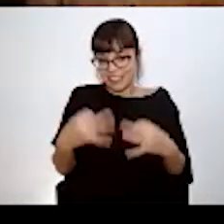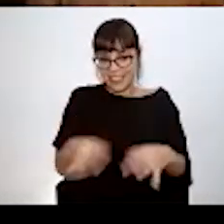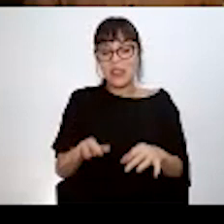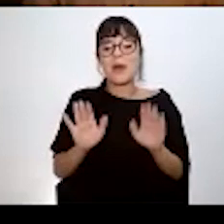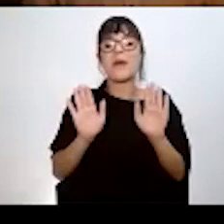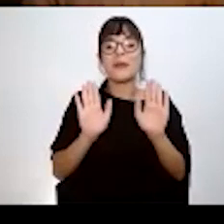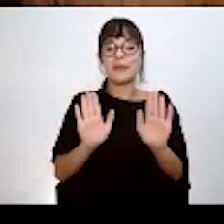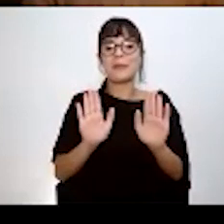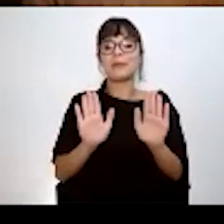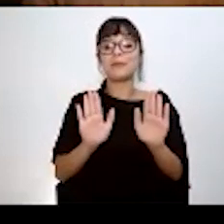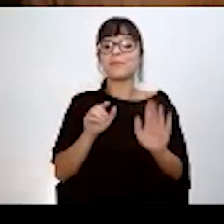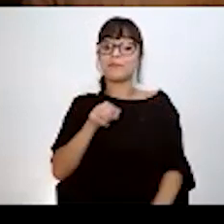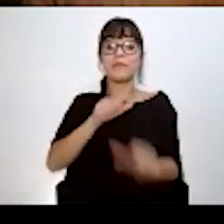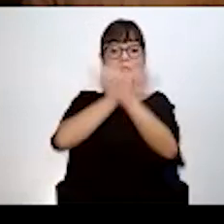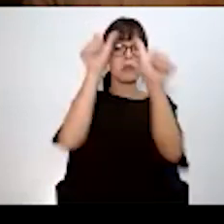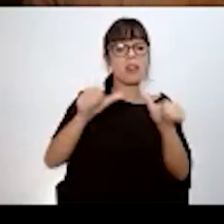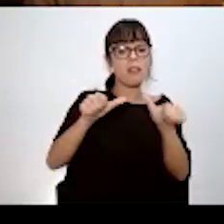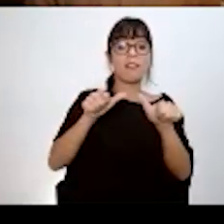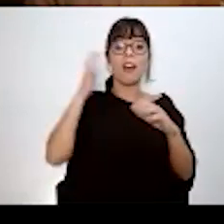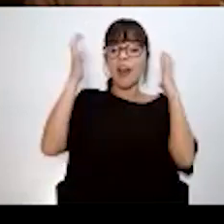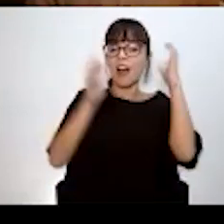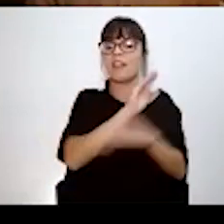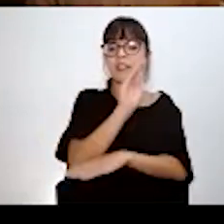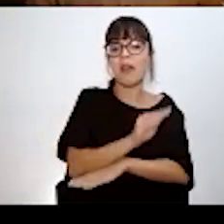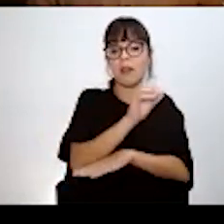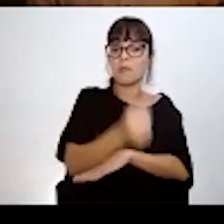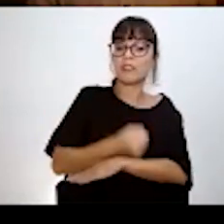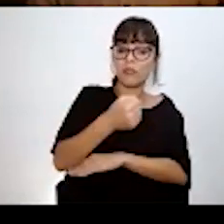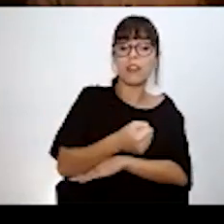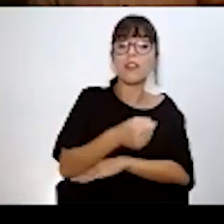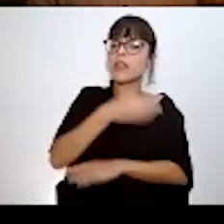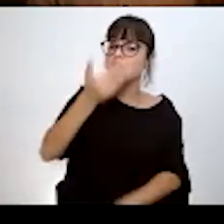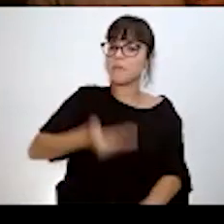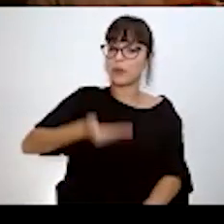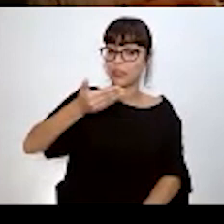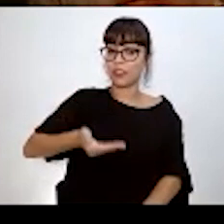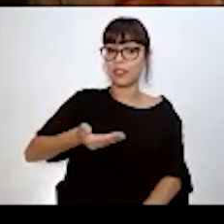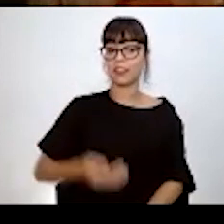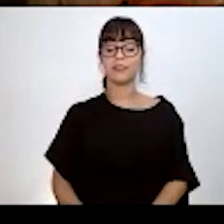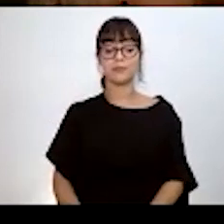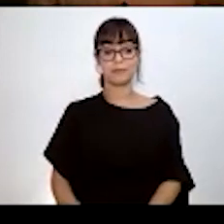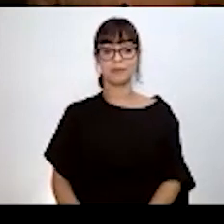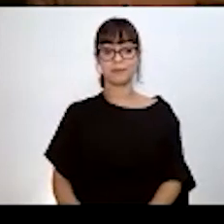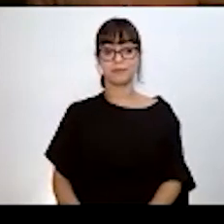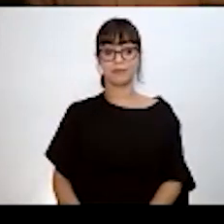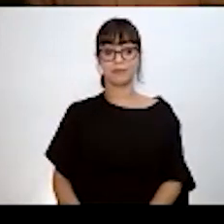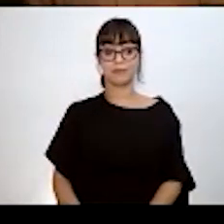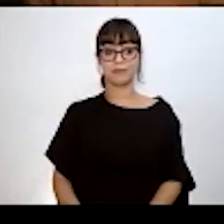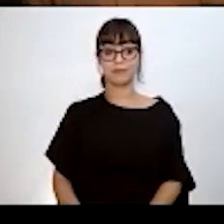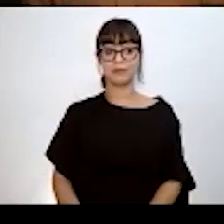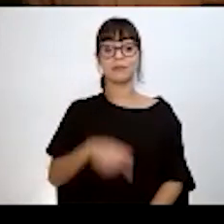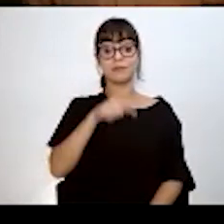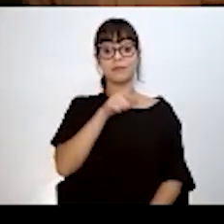ganadero donde la ganadería tiene un peso específico muy significativo. Y fíjense, nos está hablando de un régimen